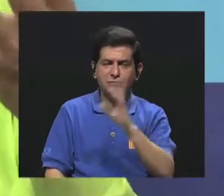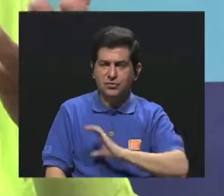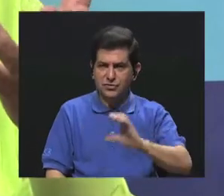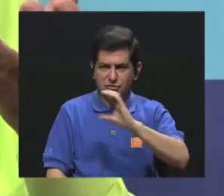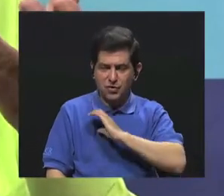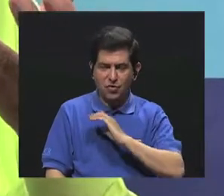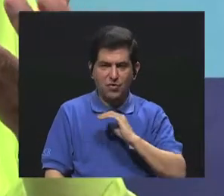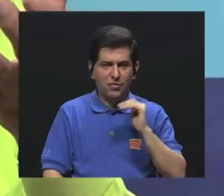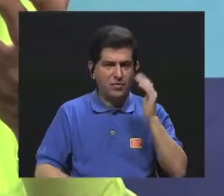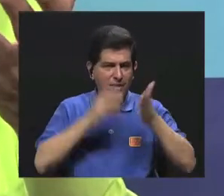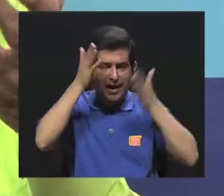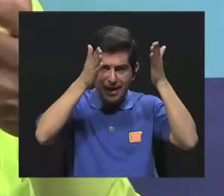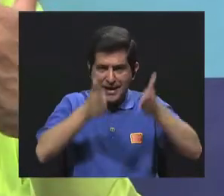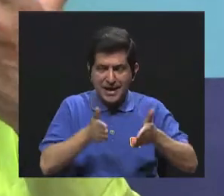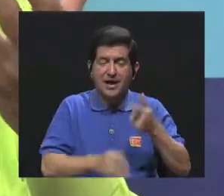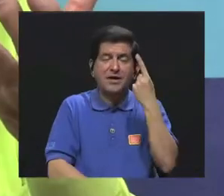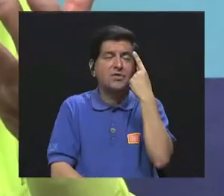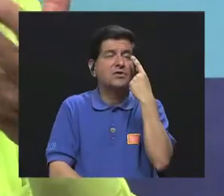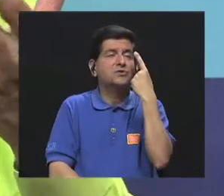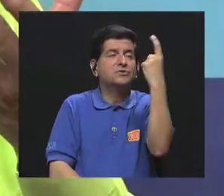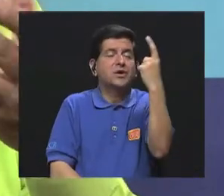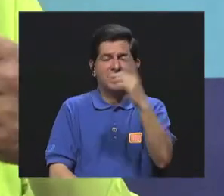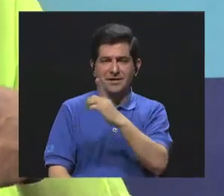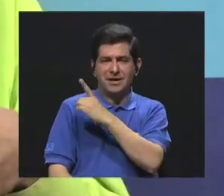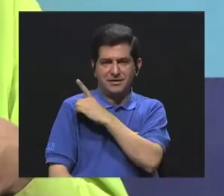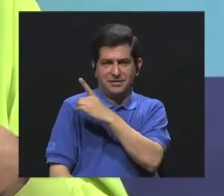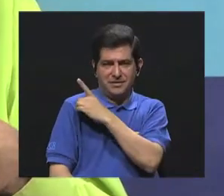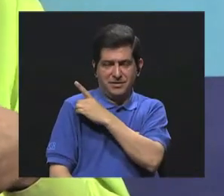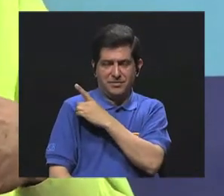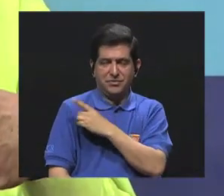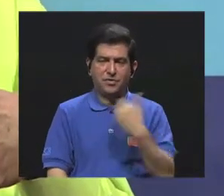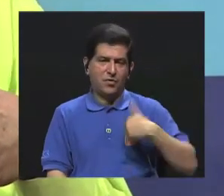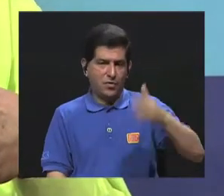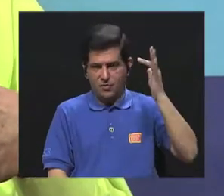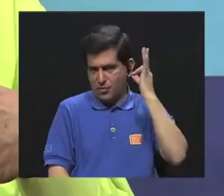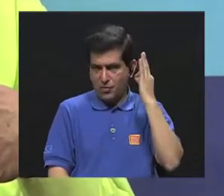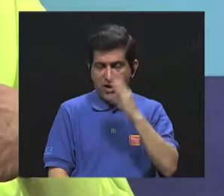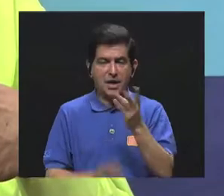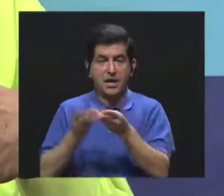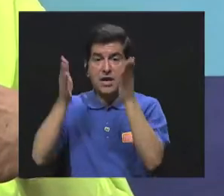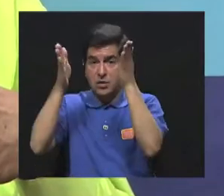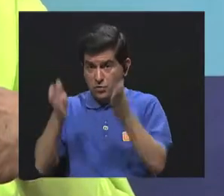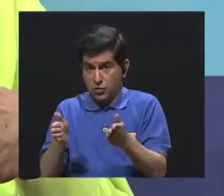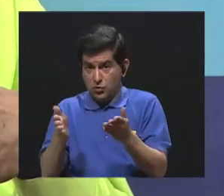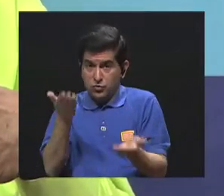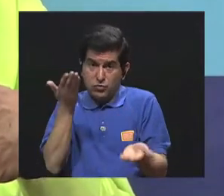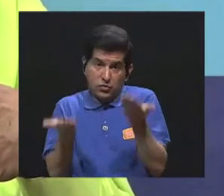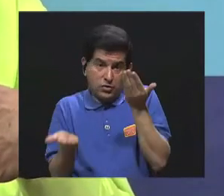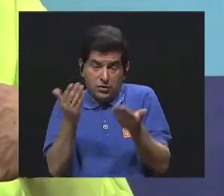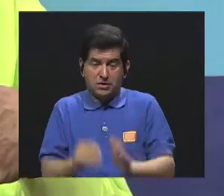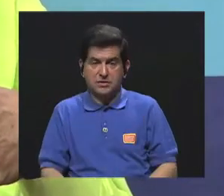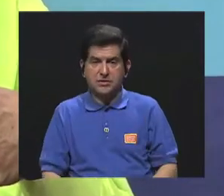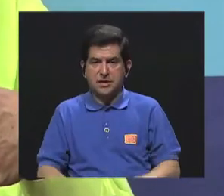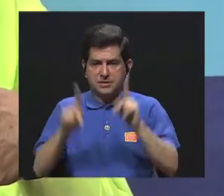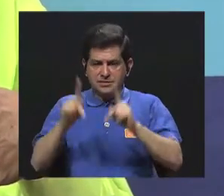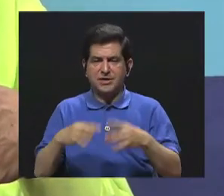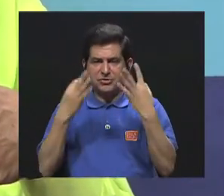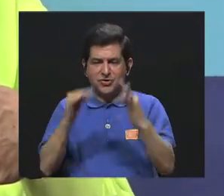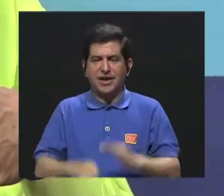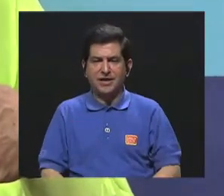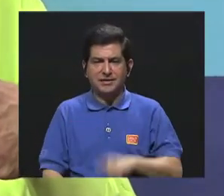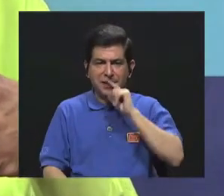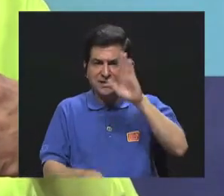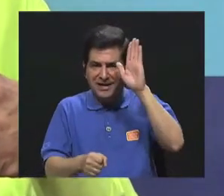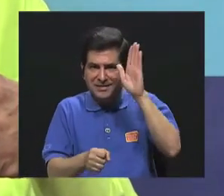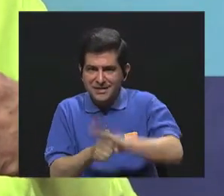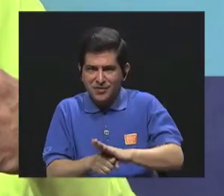el creador que sueña, el director que sueña, la directora que sueña, y el productor o la productora que aterriza. Que le pone los pies